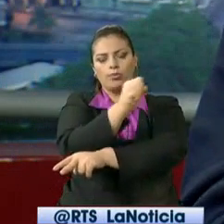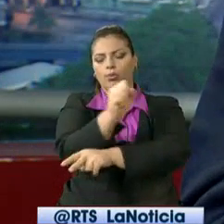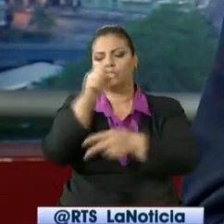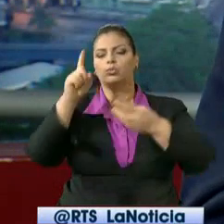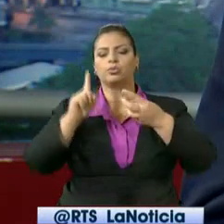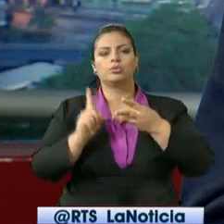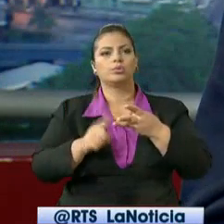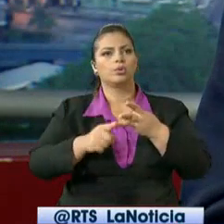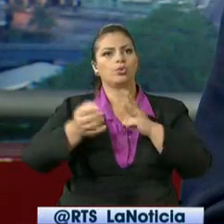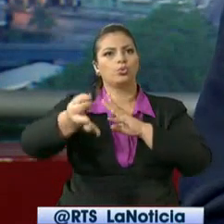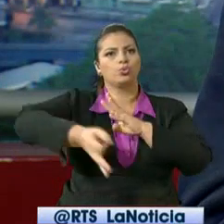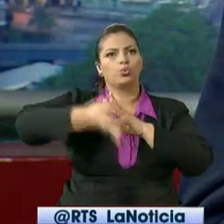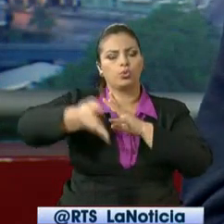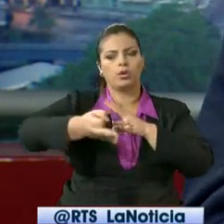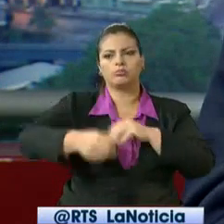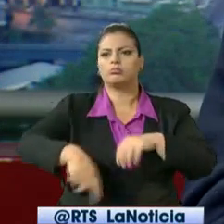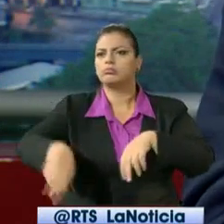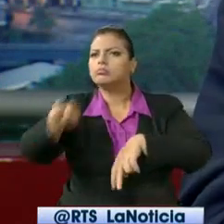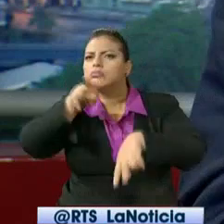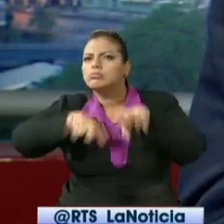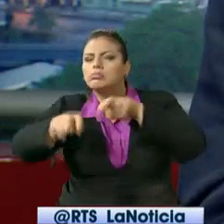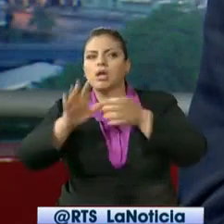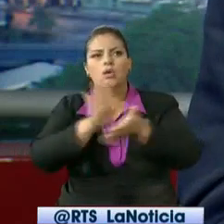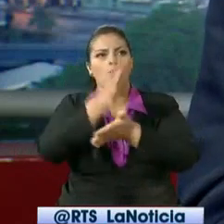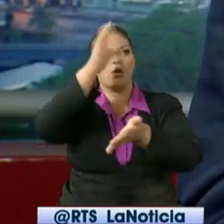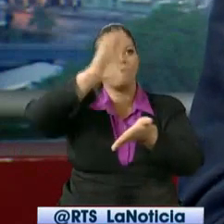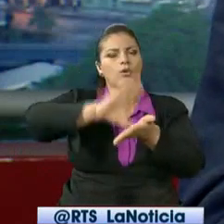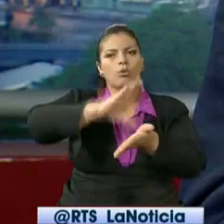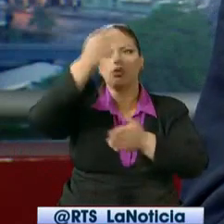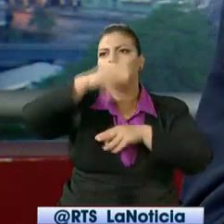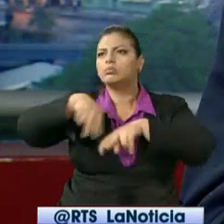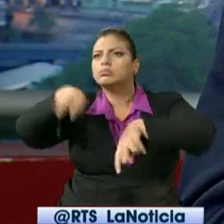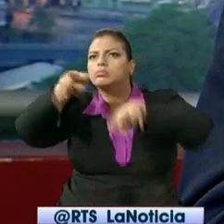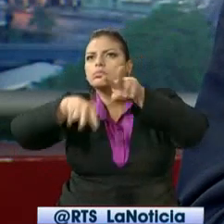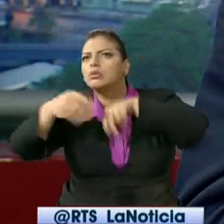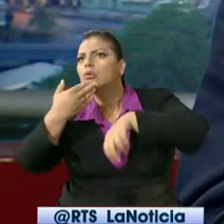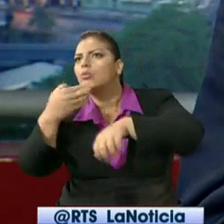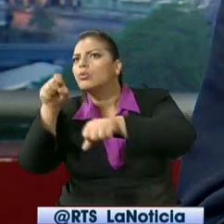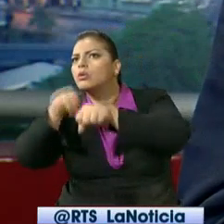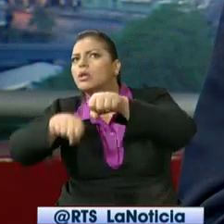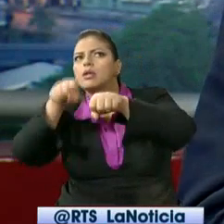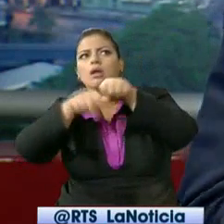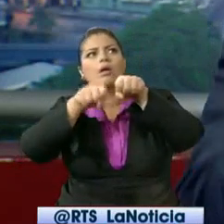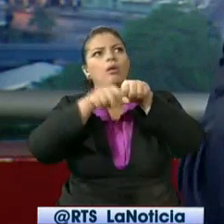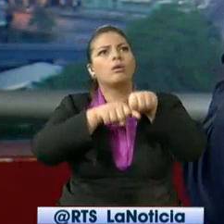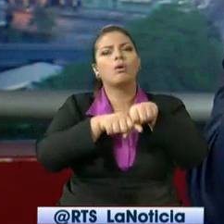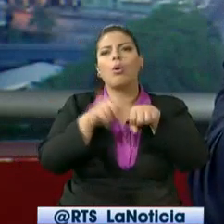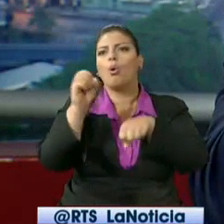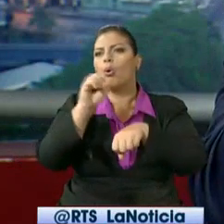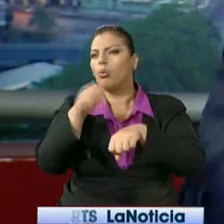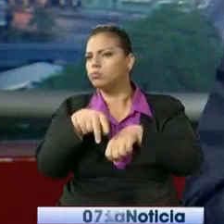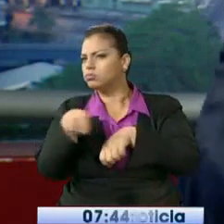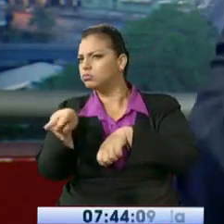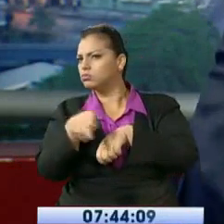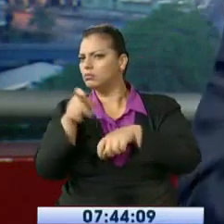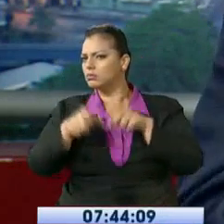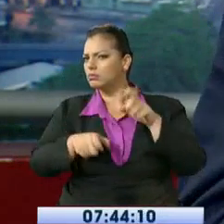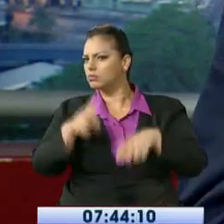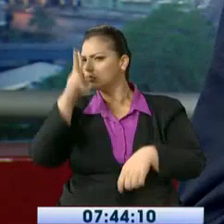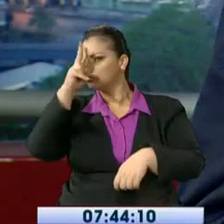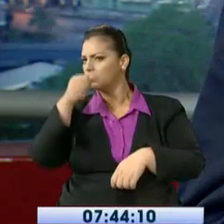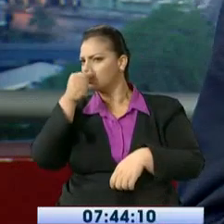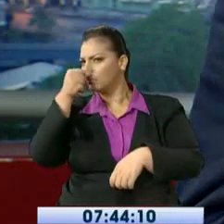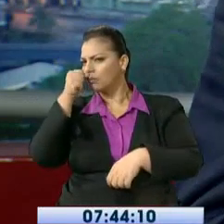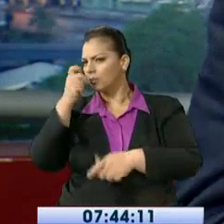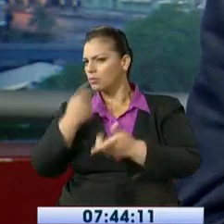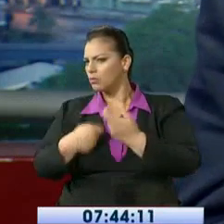de salvaguardar la integridad de los estudiantes. Los elementos del orden tienen como misión principal